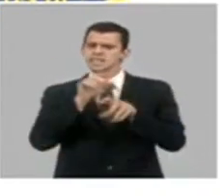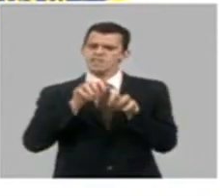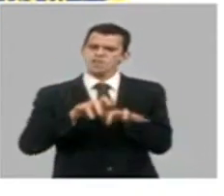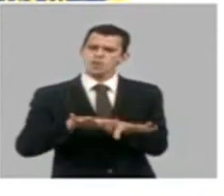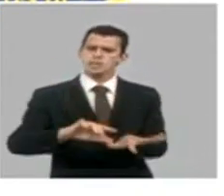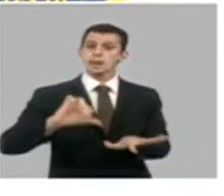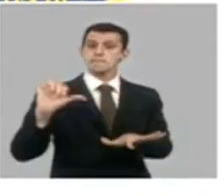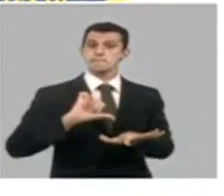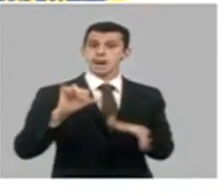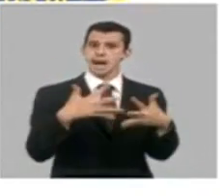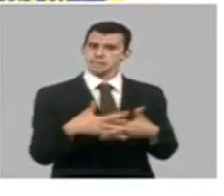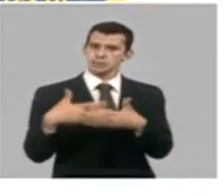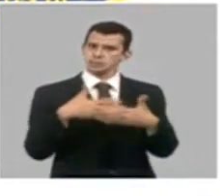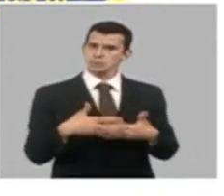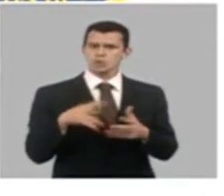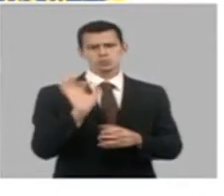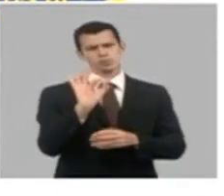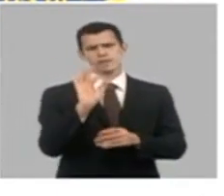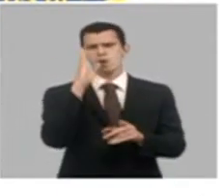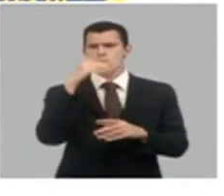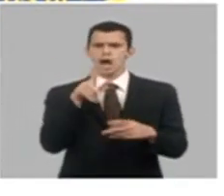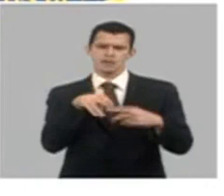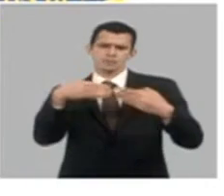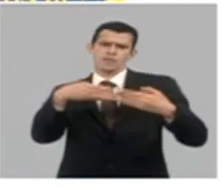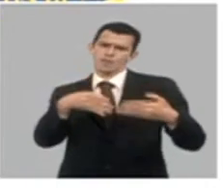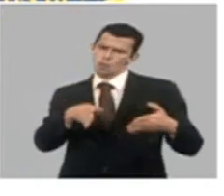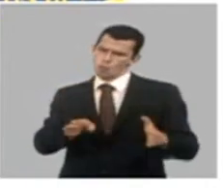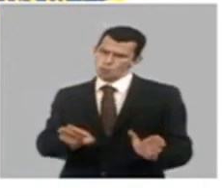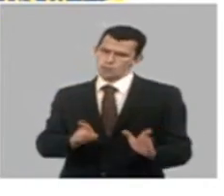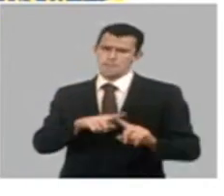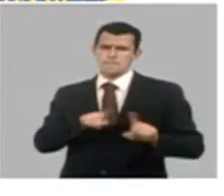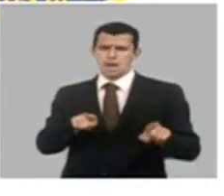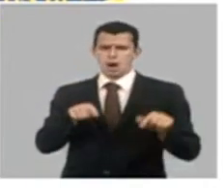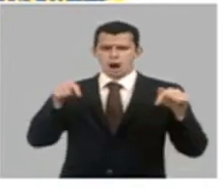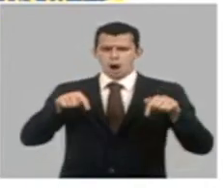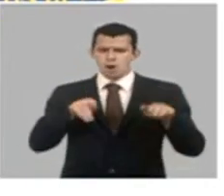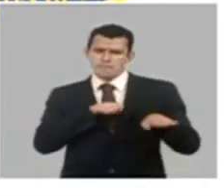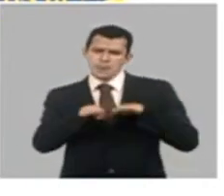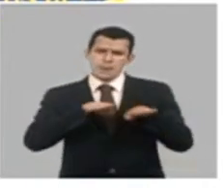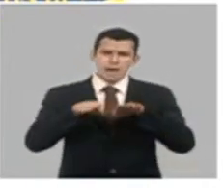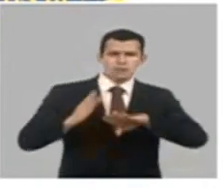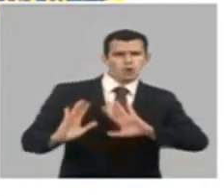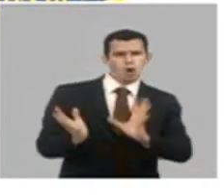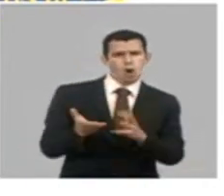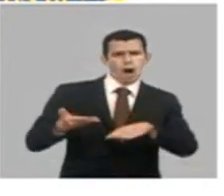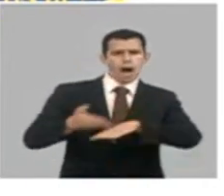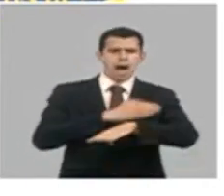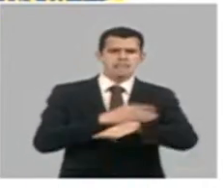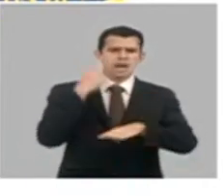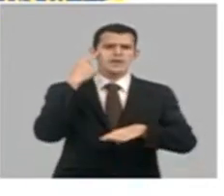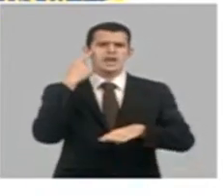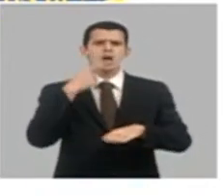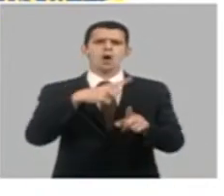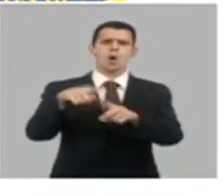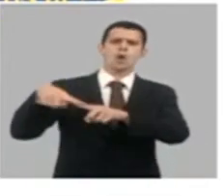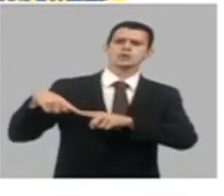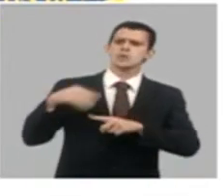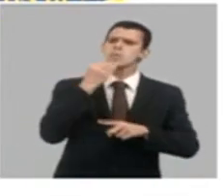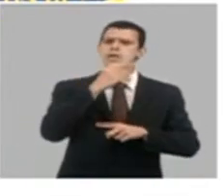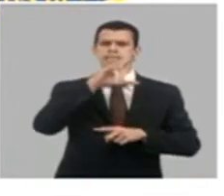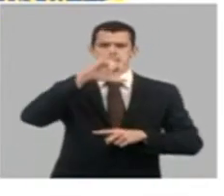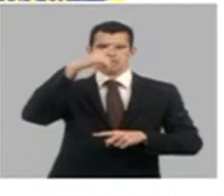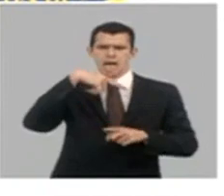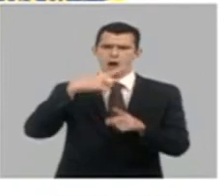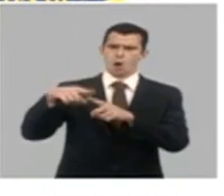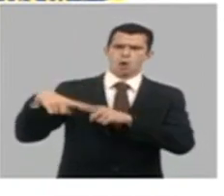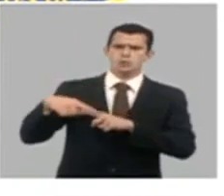para identificar recursos y formas de cooperar ahora bien no vamos